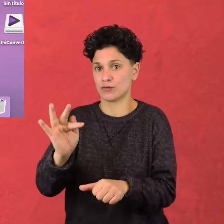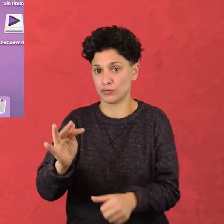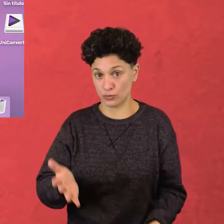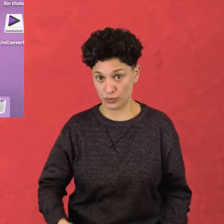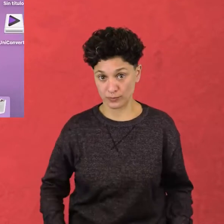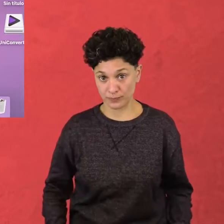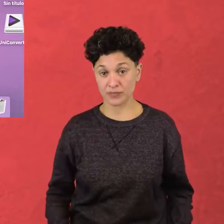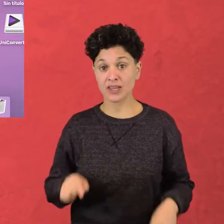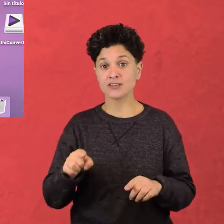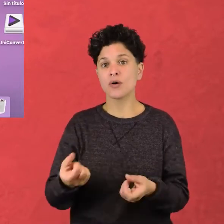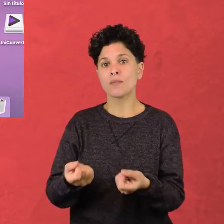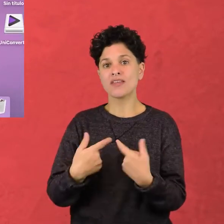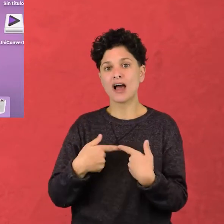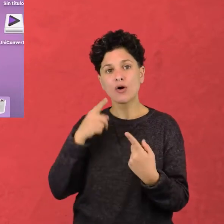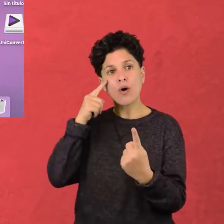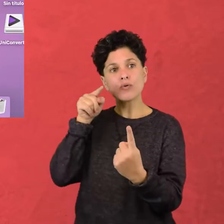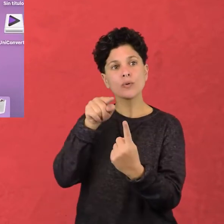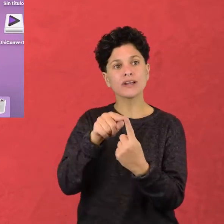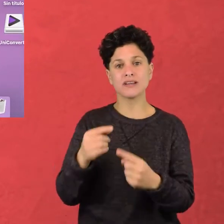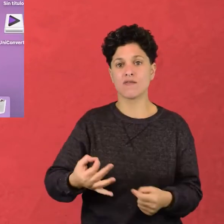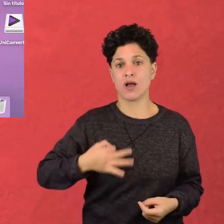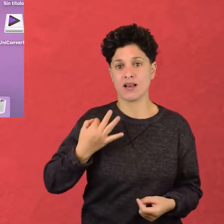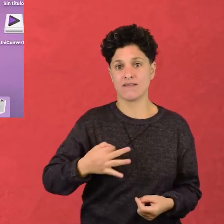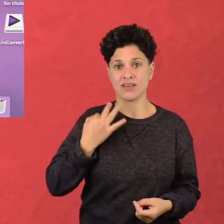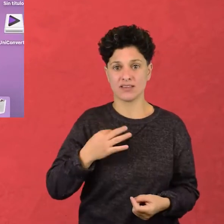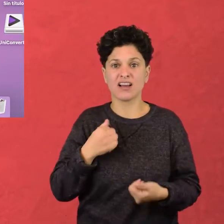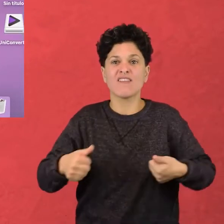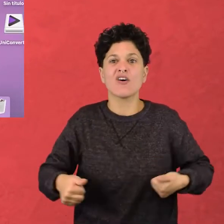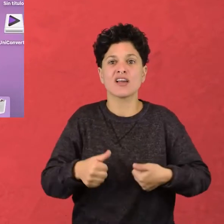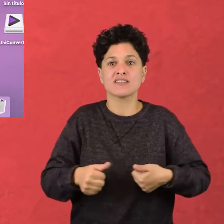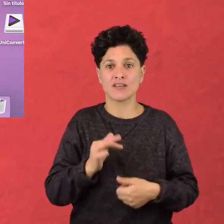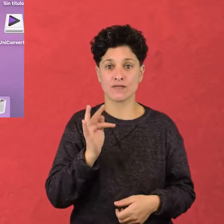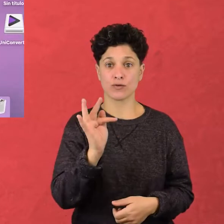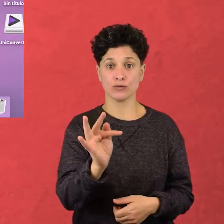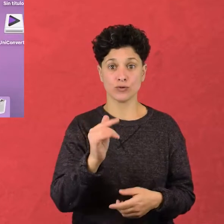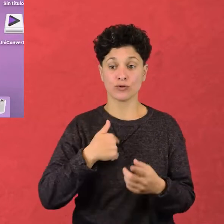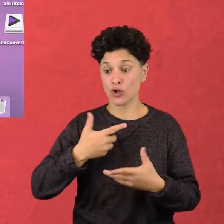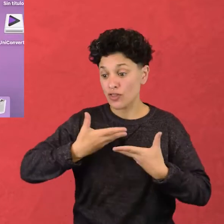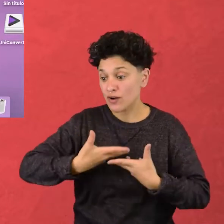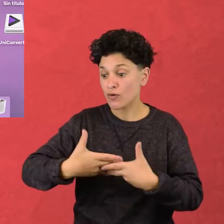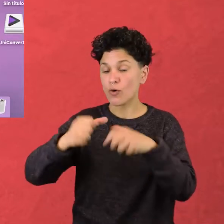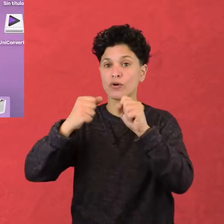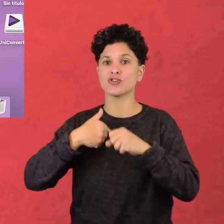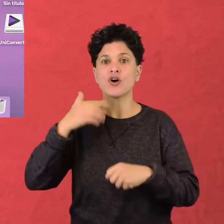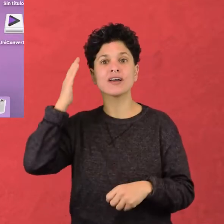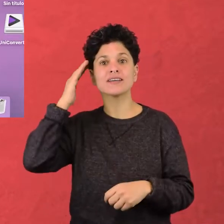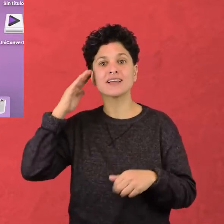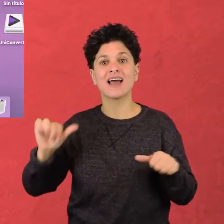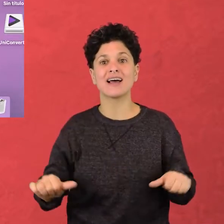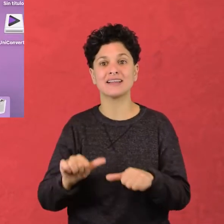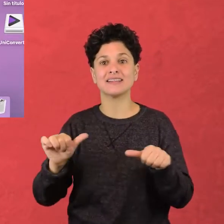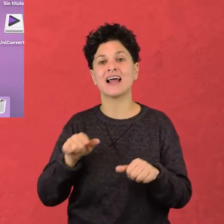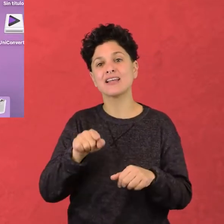finalidad, le da un objetivo a mi vida. Cuando una persona descubre sus talentos, comienza a perfilar